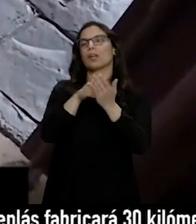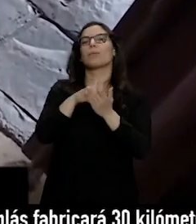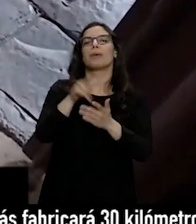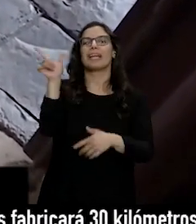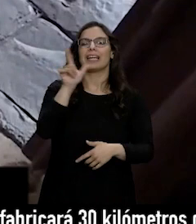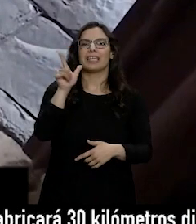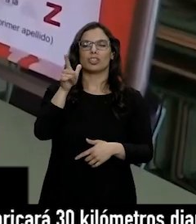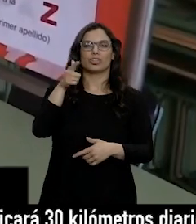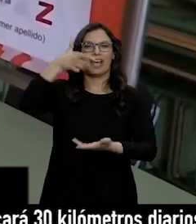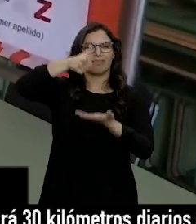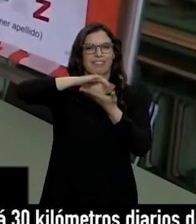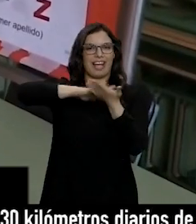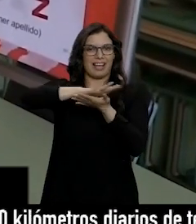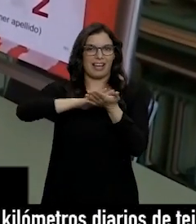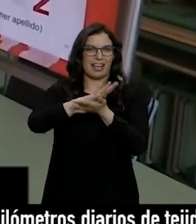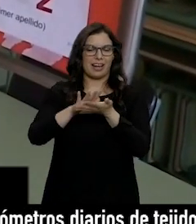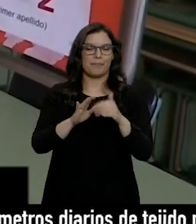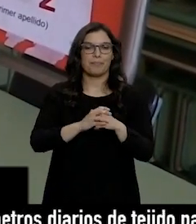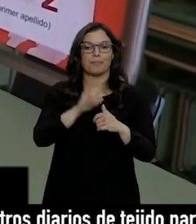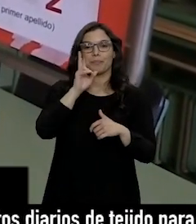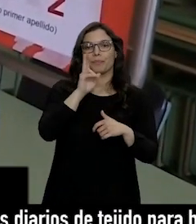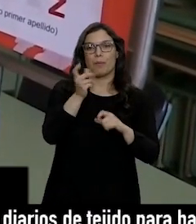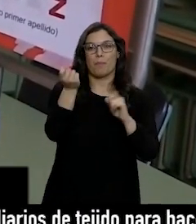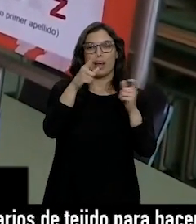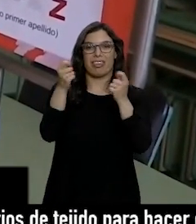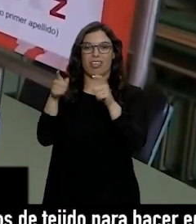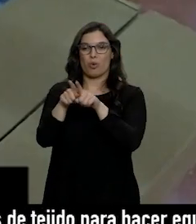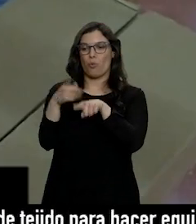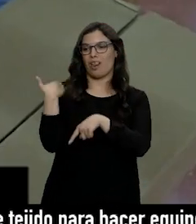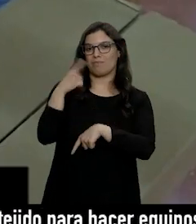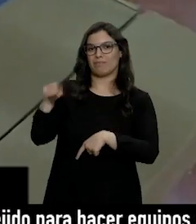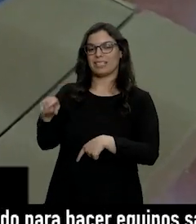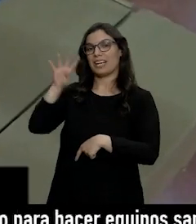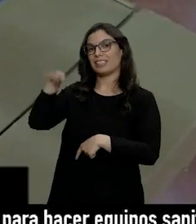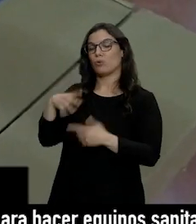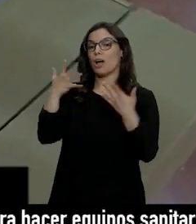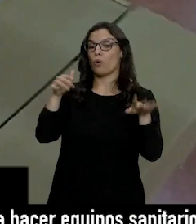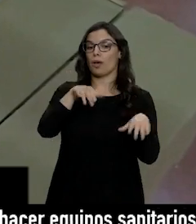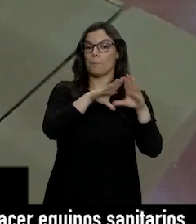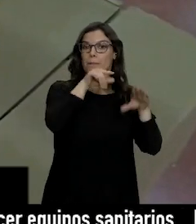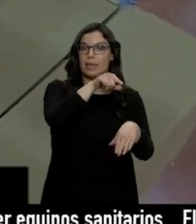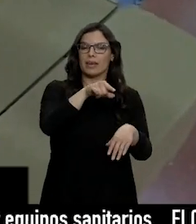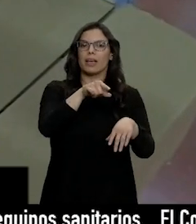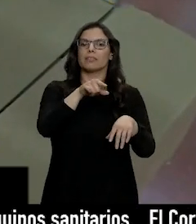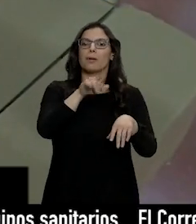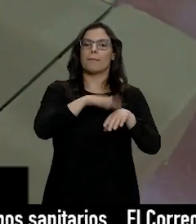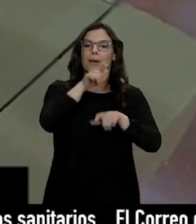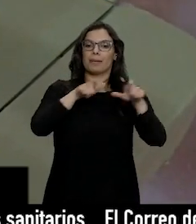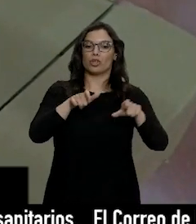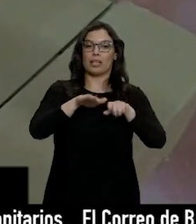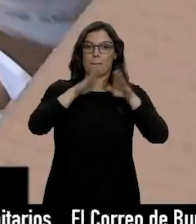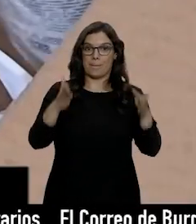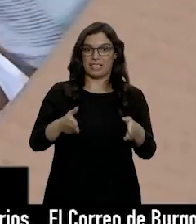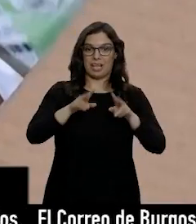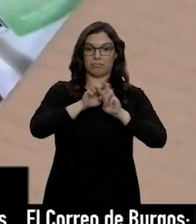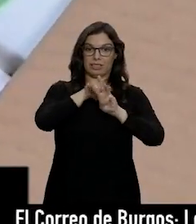gel hidroalcohólico. Veremos imágenes similares a las de hace unos meses en Cataluña, aunque en Madrid no habrá EPIs para los miembros de las